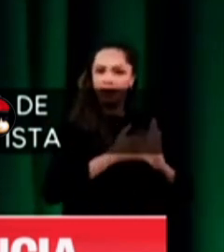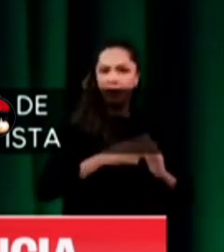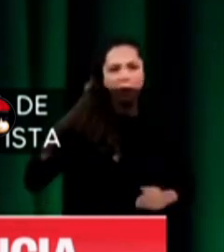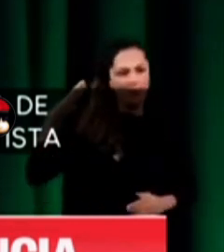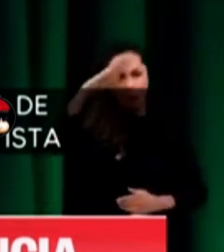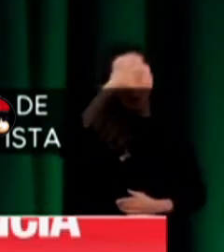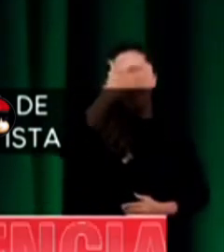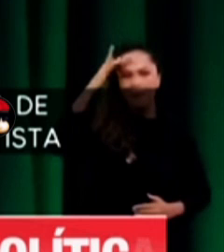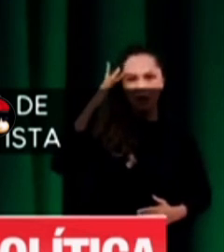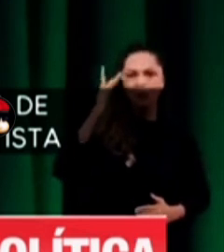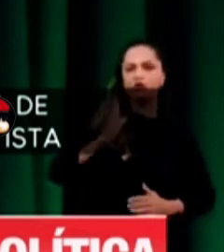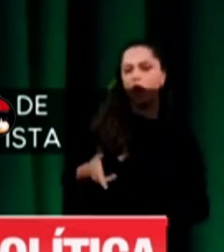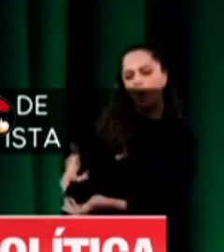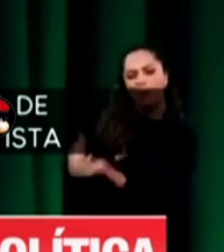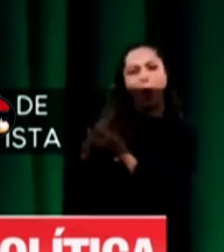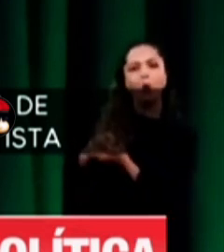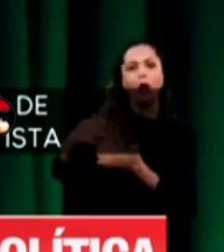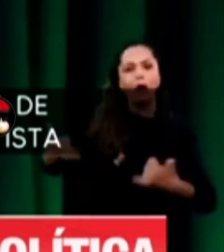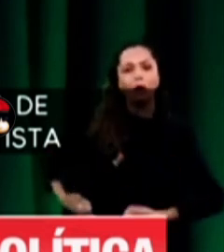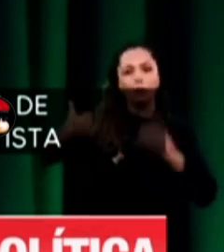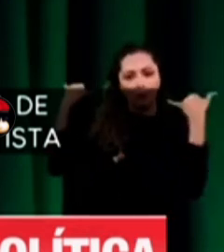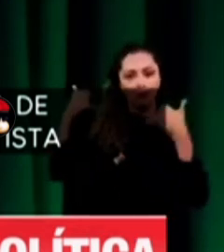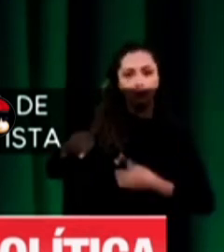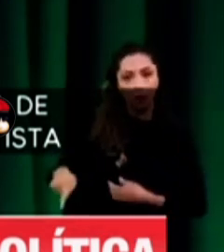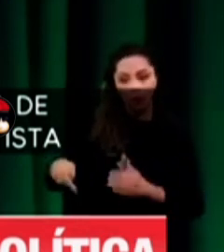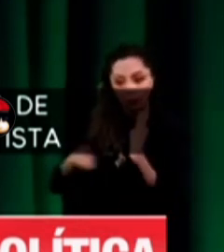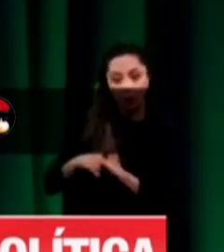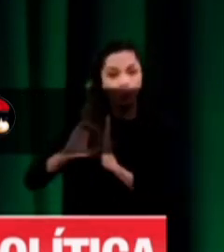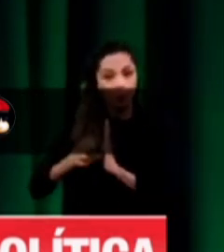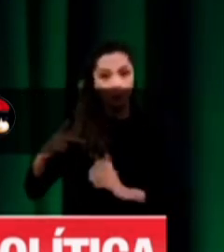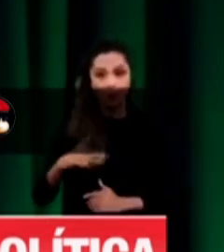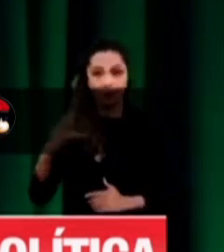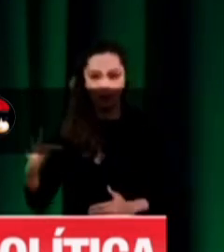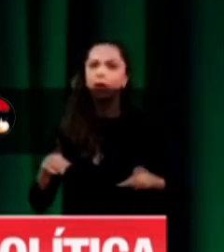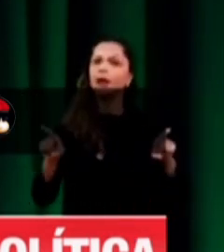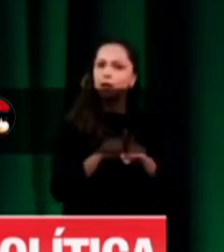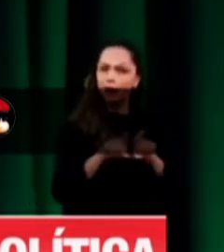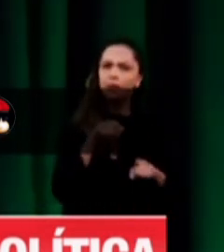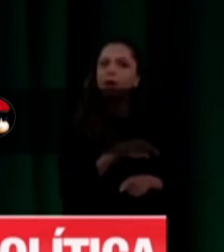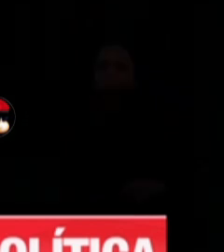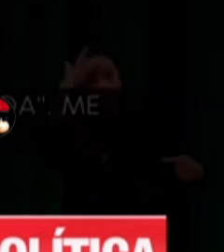universitario u otro apoyador del señor mató en 20 chistes